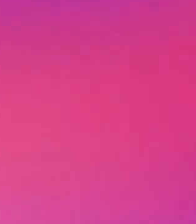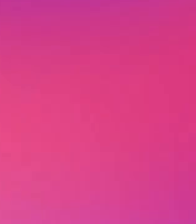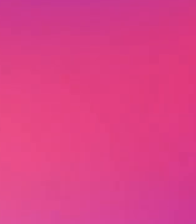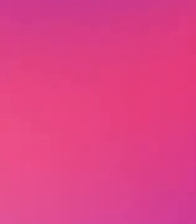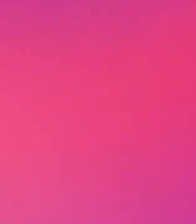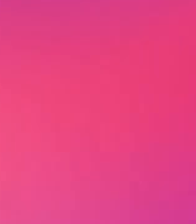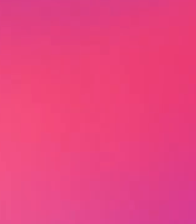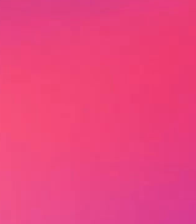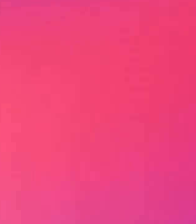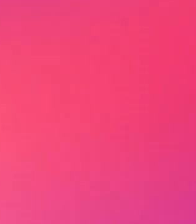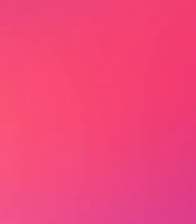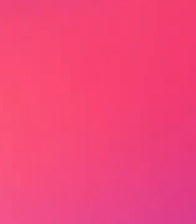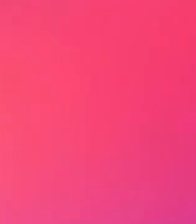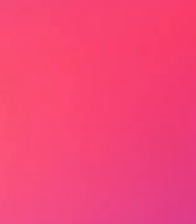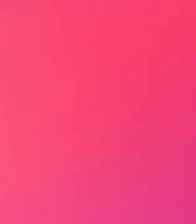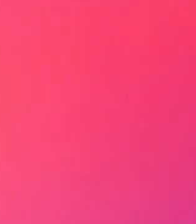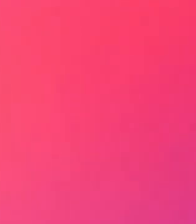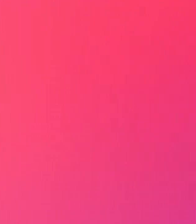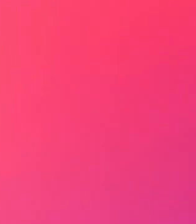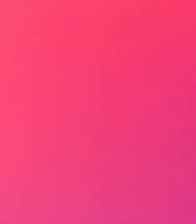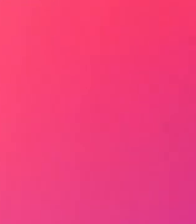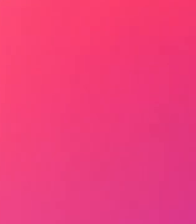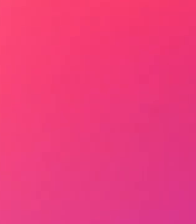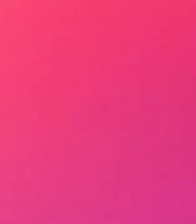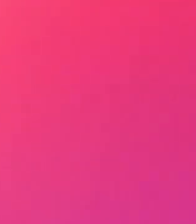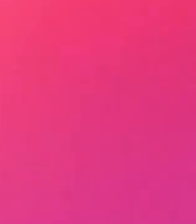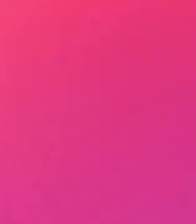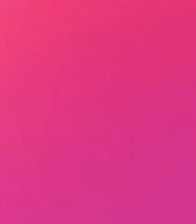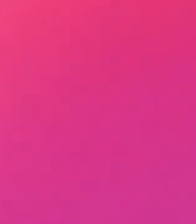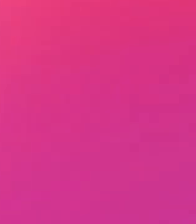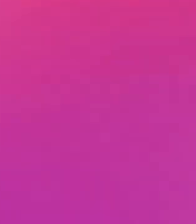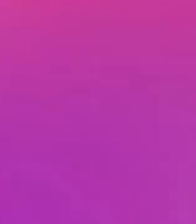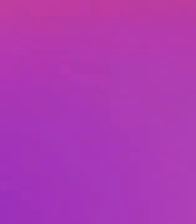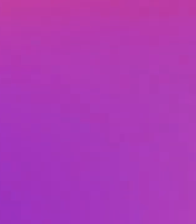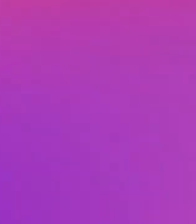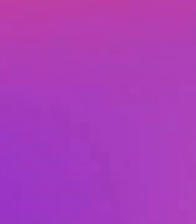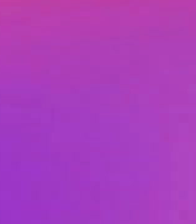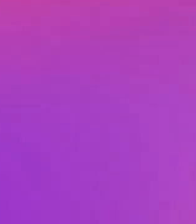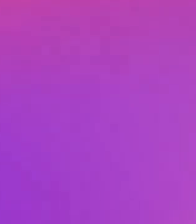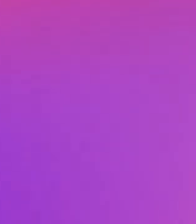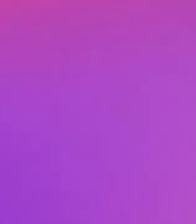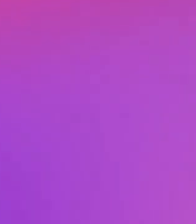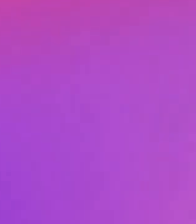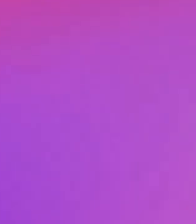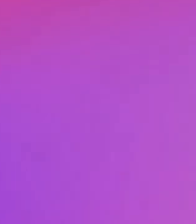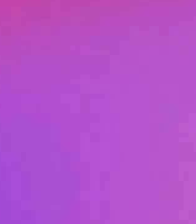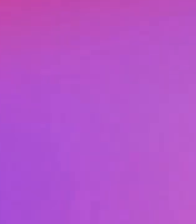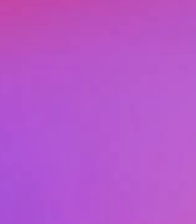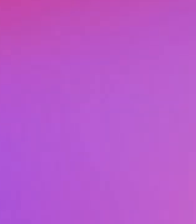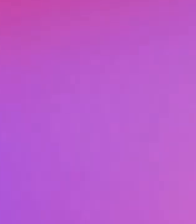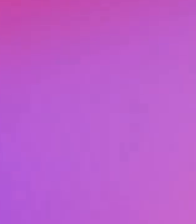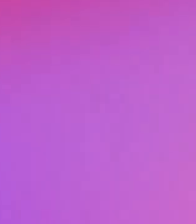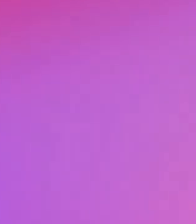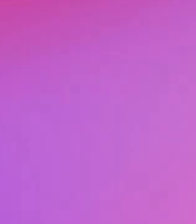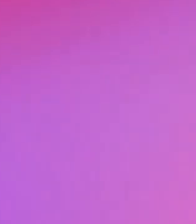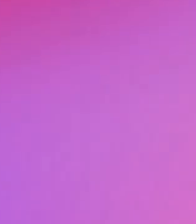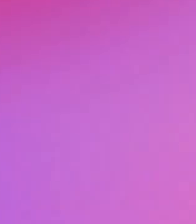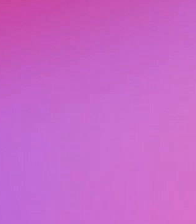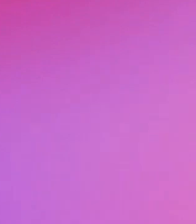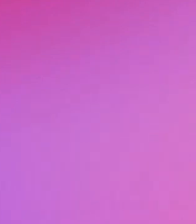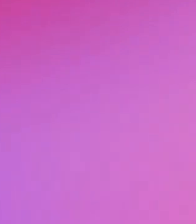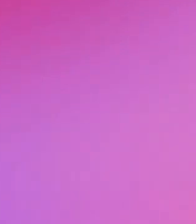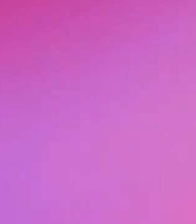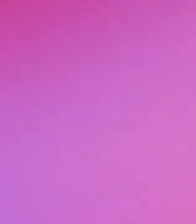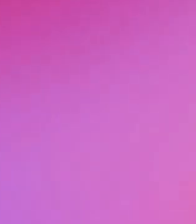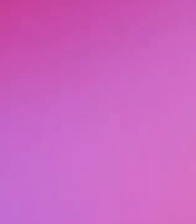el símbolo del elemento se entiende que hay un átomo de él. Los símbolos y las fórmulas químicas